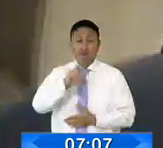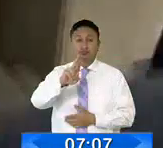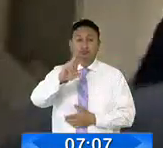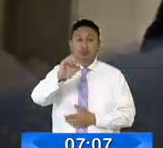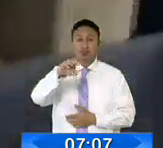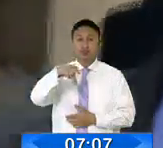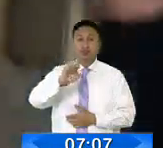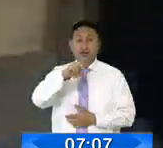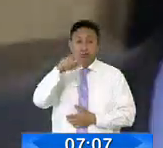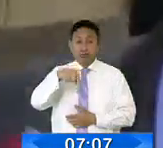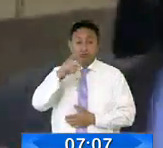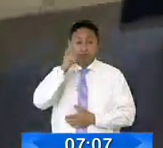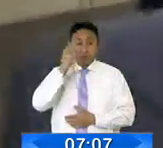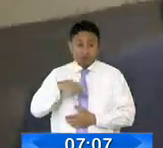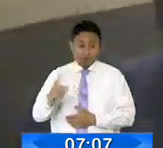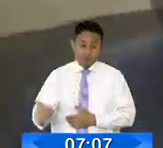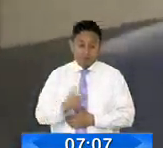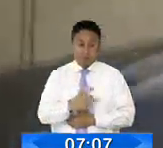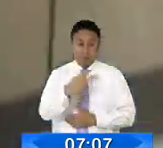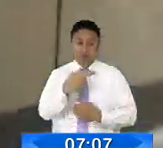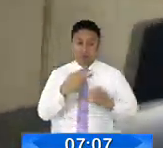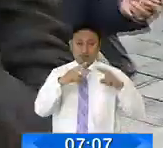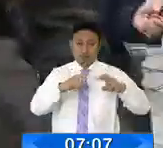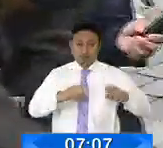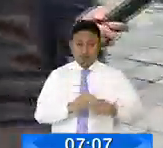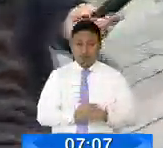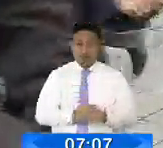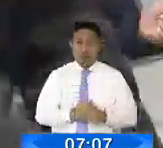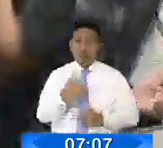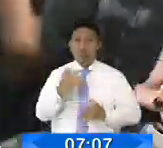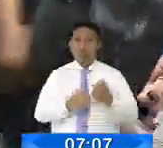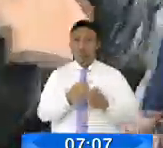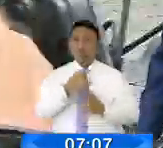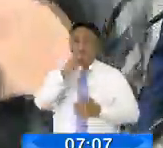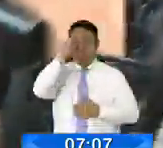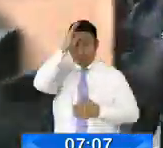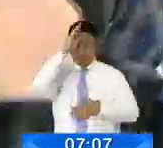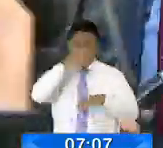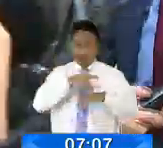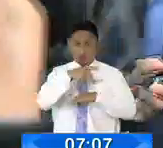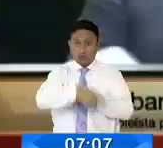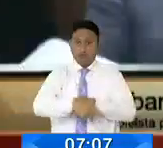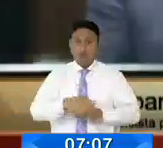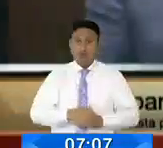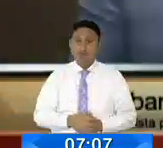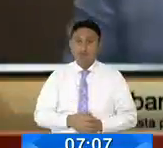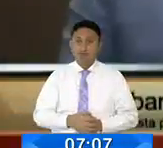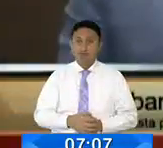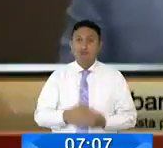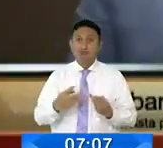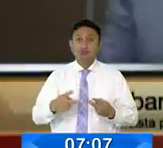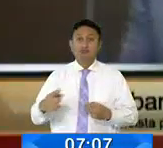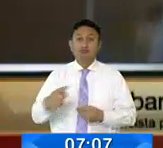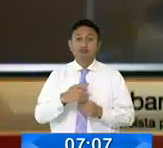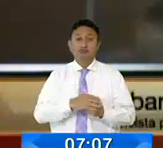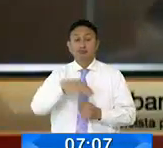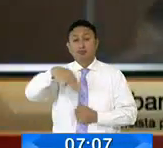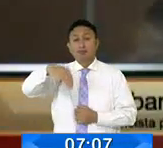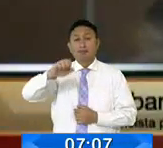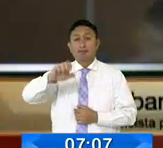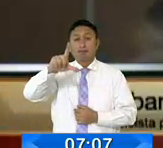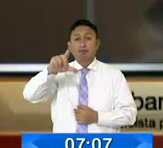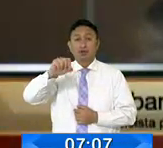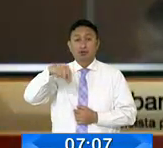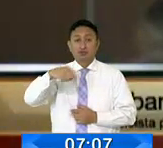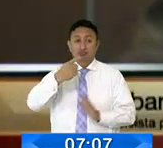quien fue requerido por la Fiscalía en el escándalo del Hospital de Pedernales vinculado a Mendoza y a Suero. Y también el correísta Esteban Melo, a quien